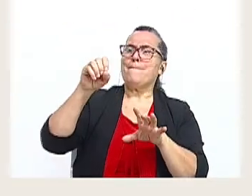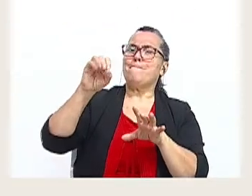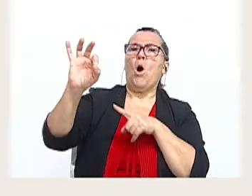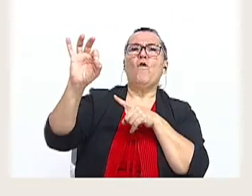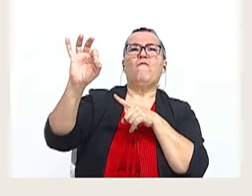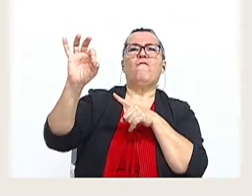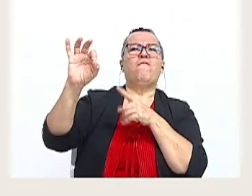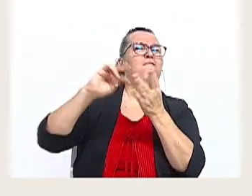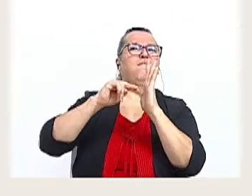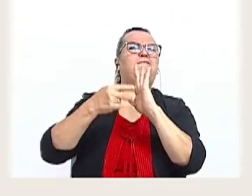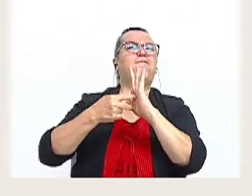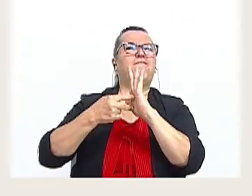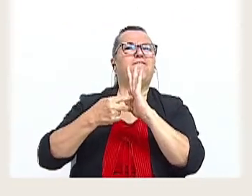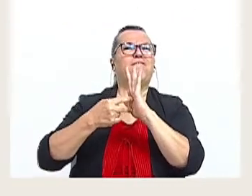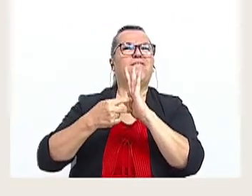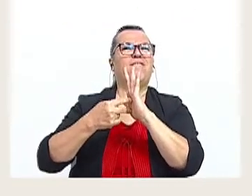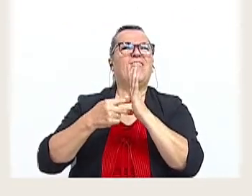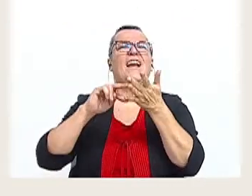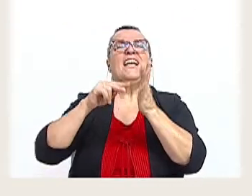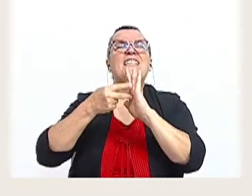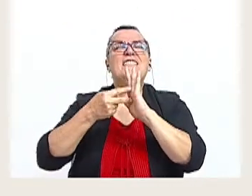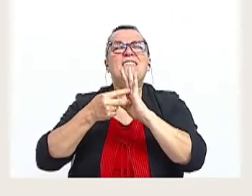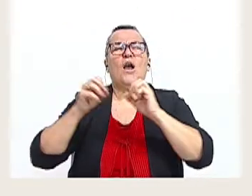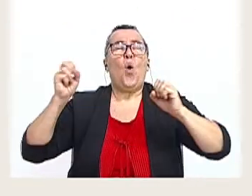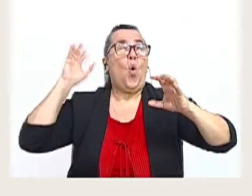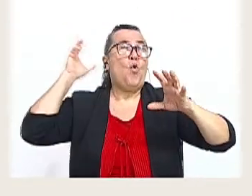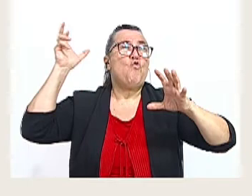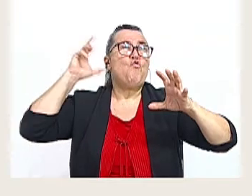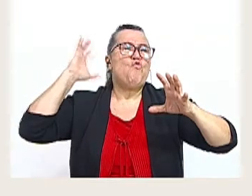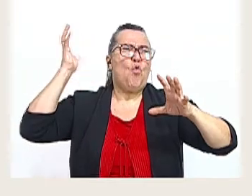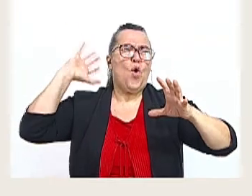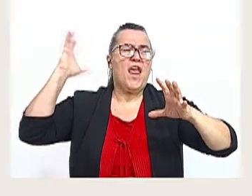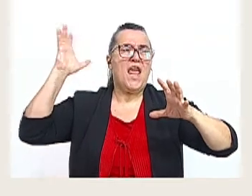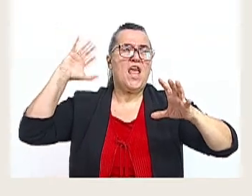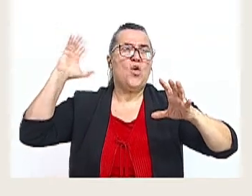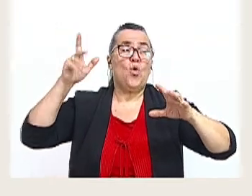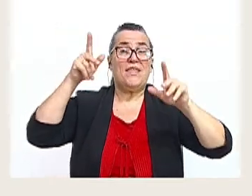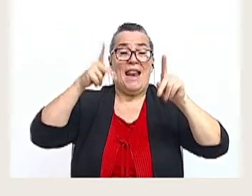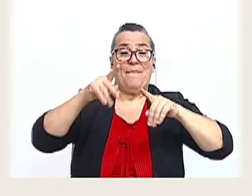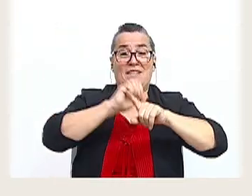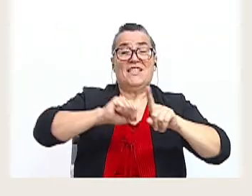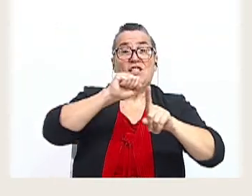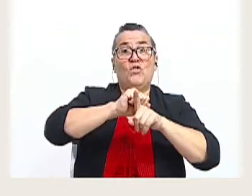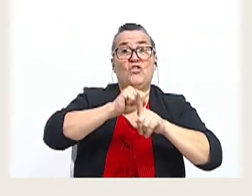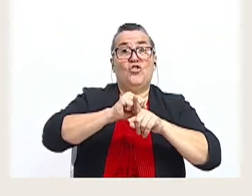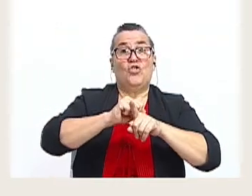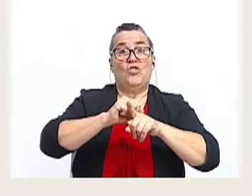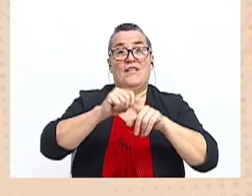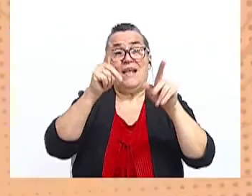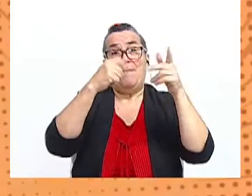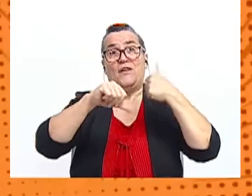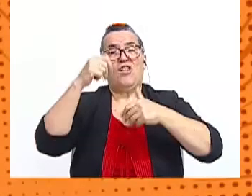y el puff que indica ese escándalo, ese ruido de esa situación del personaje.